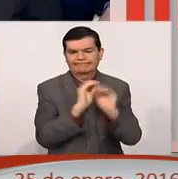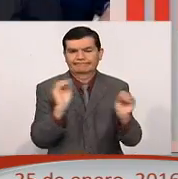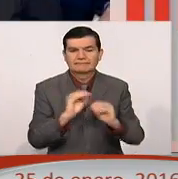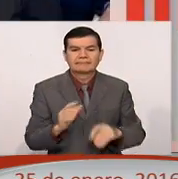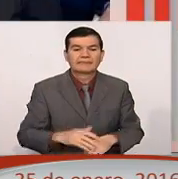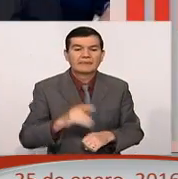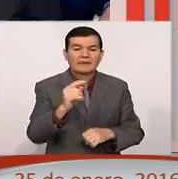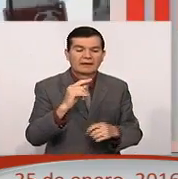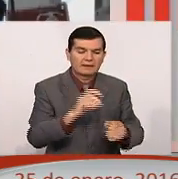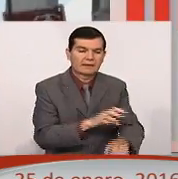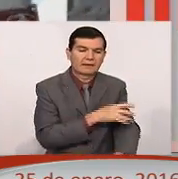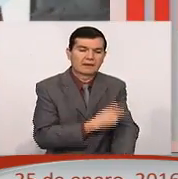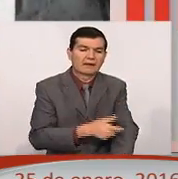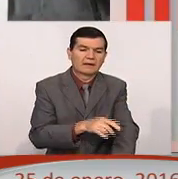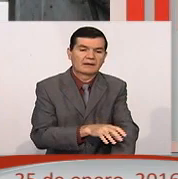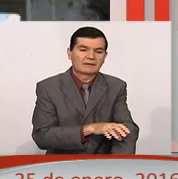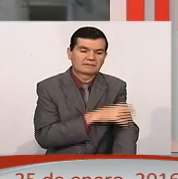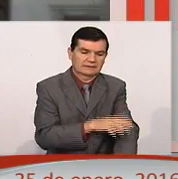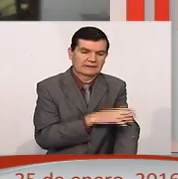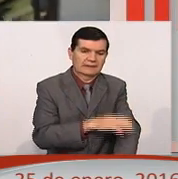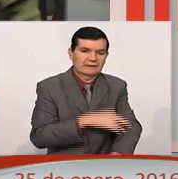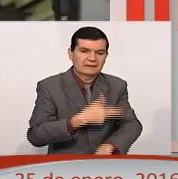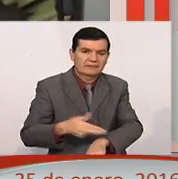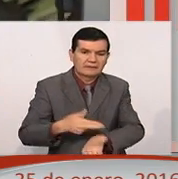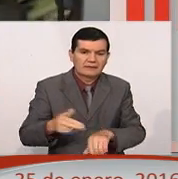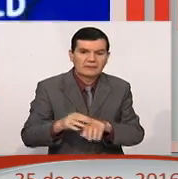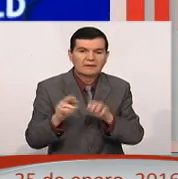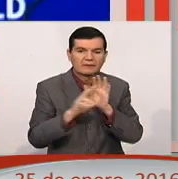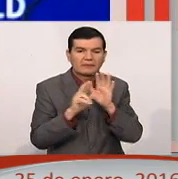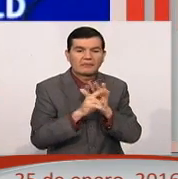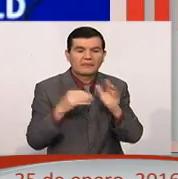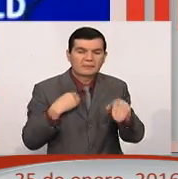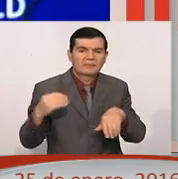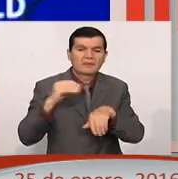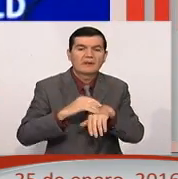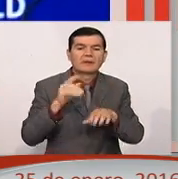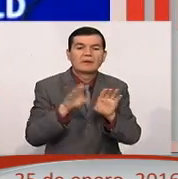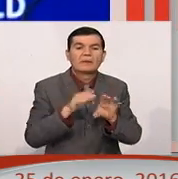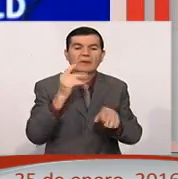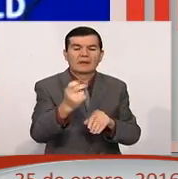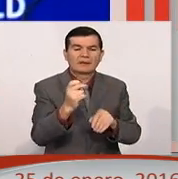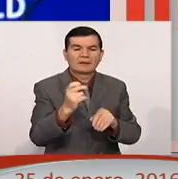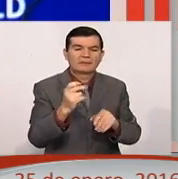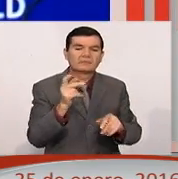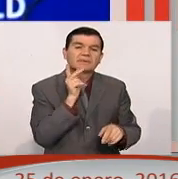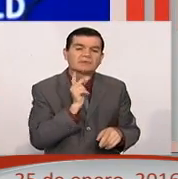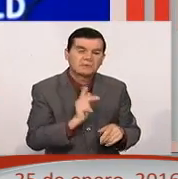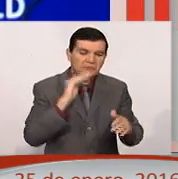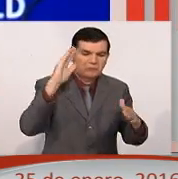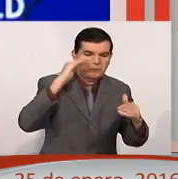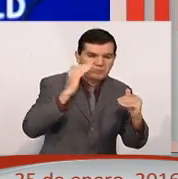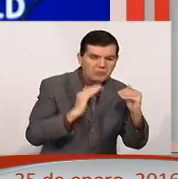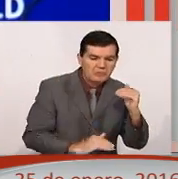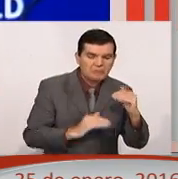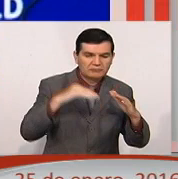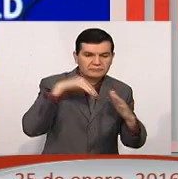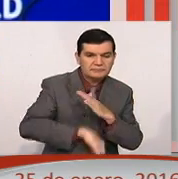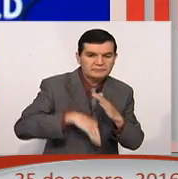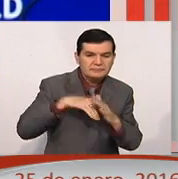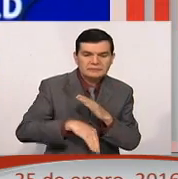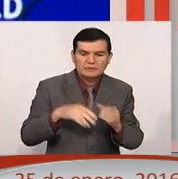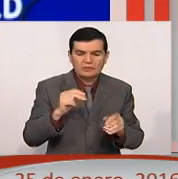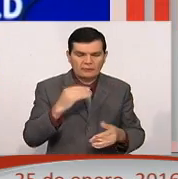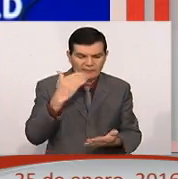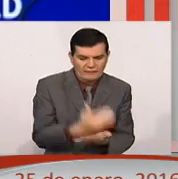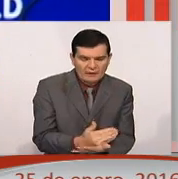La reforma energética continuará a pesar de la caída del crudo. El que hoy tengamos precios del petróleo bajos no